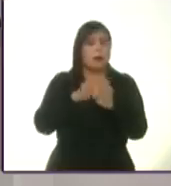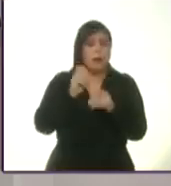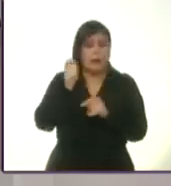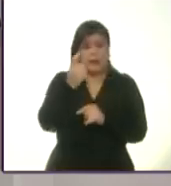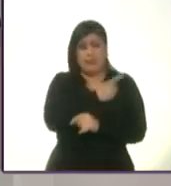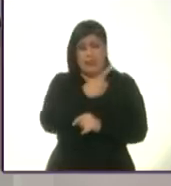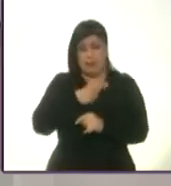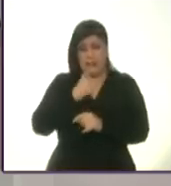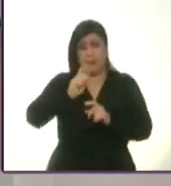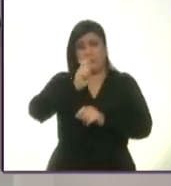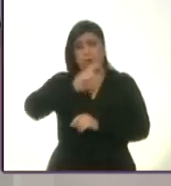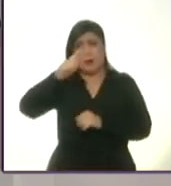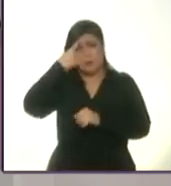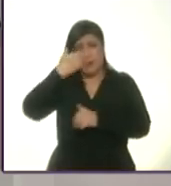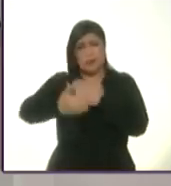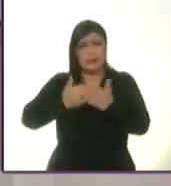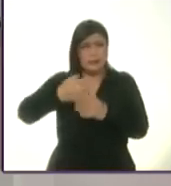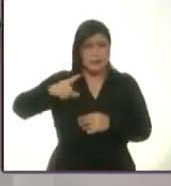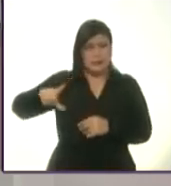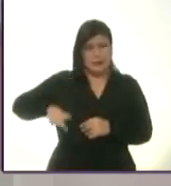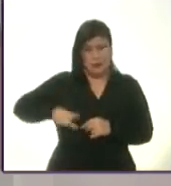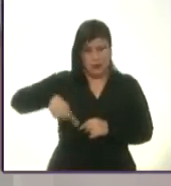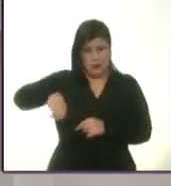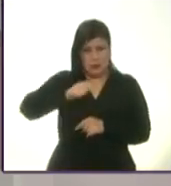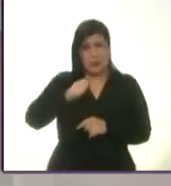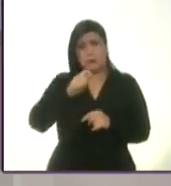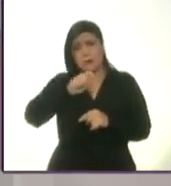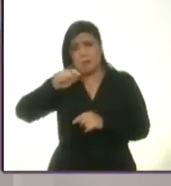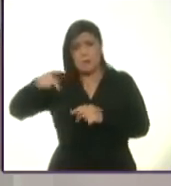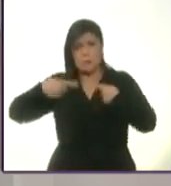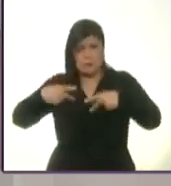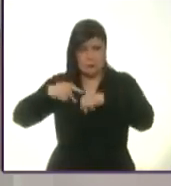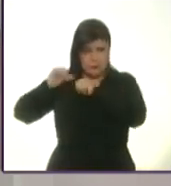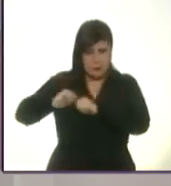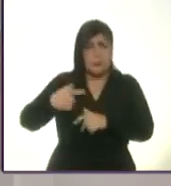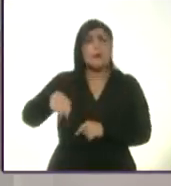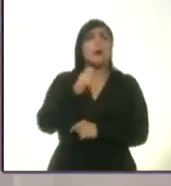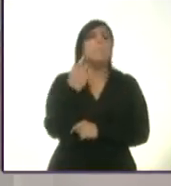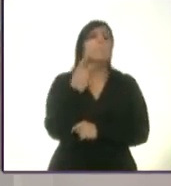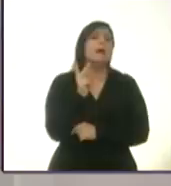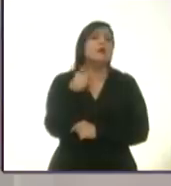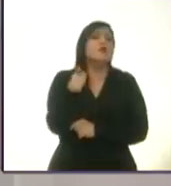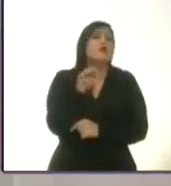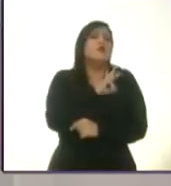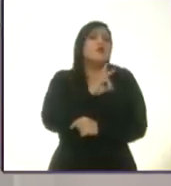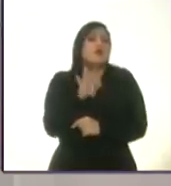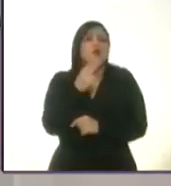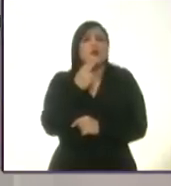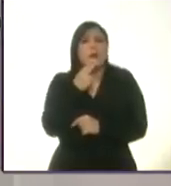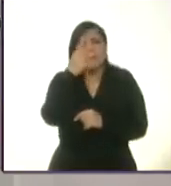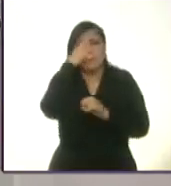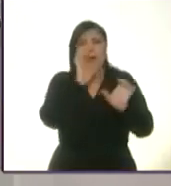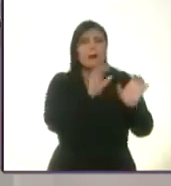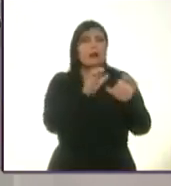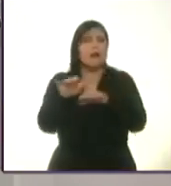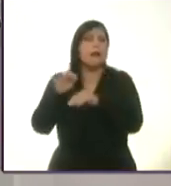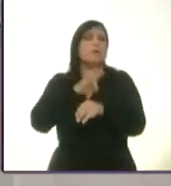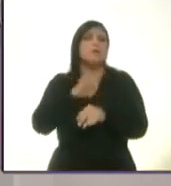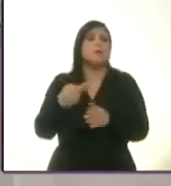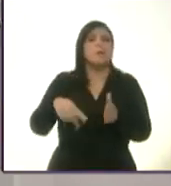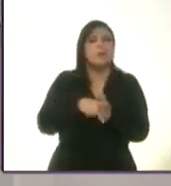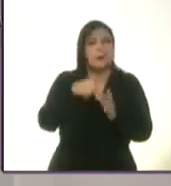profesionalización del servicio público sin embargo qué esquema de contratación utilizaría usted para